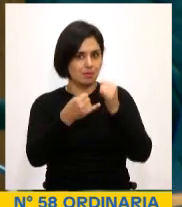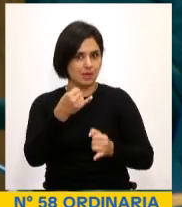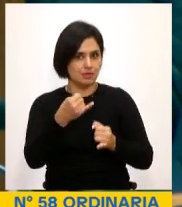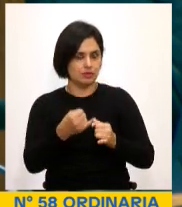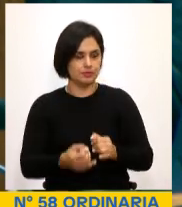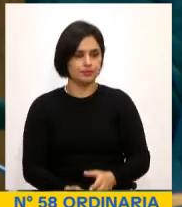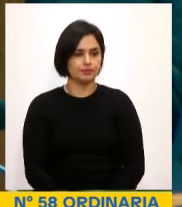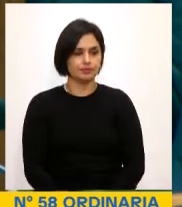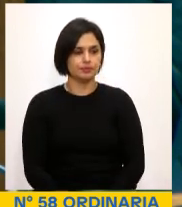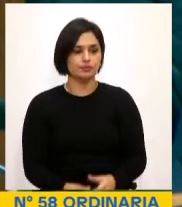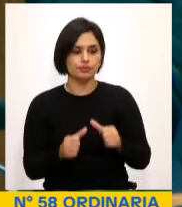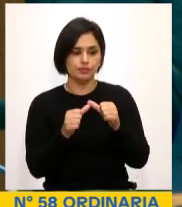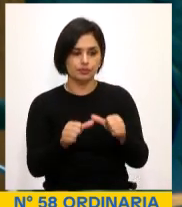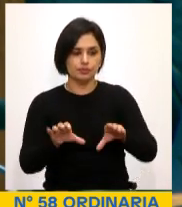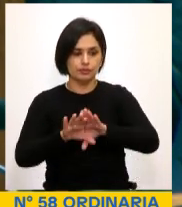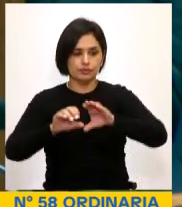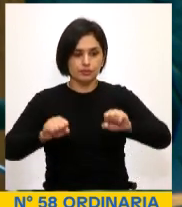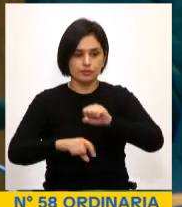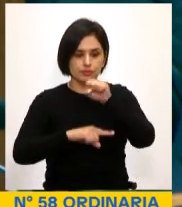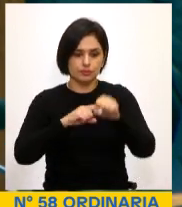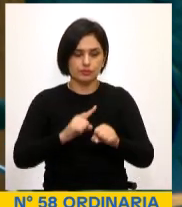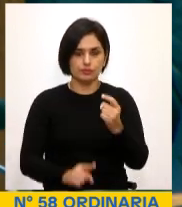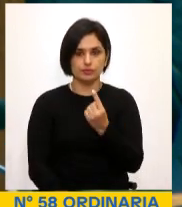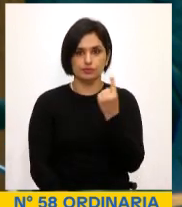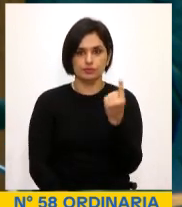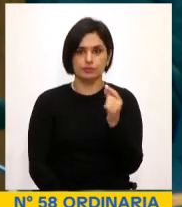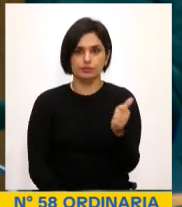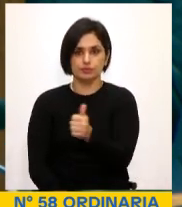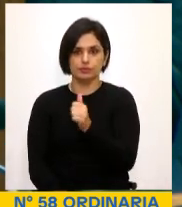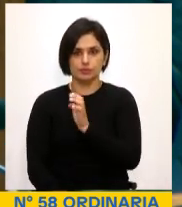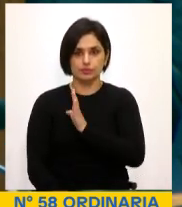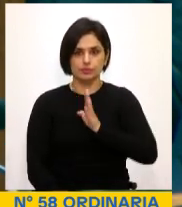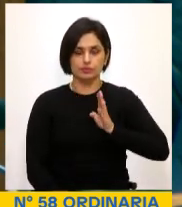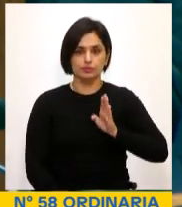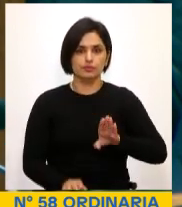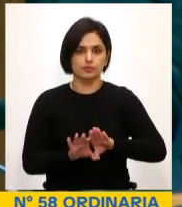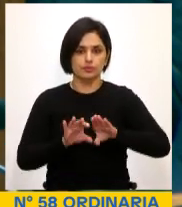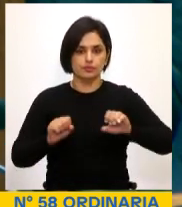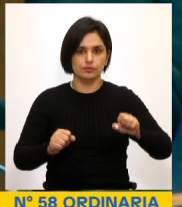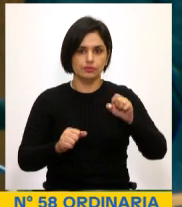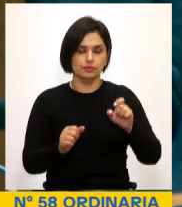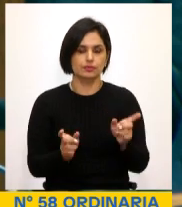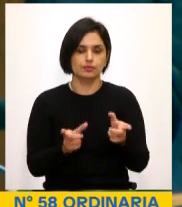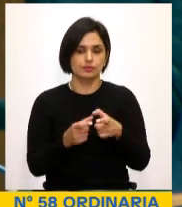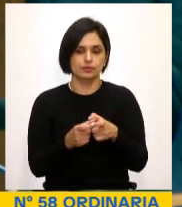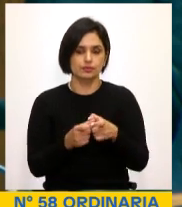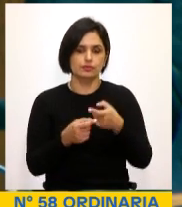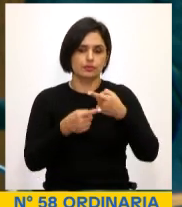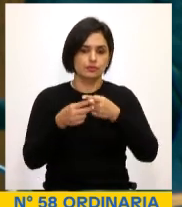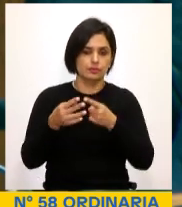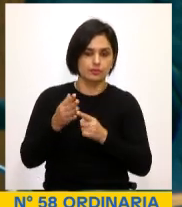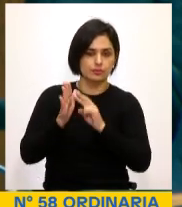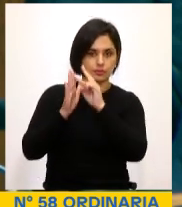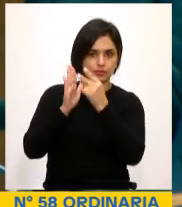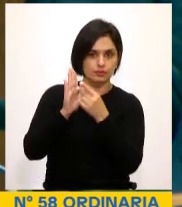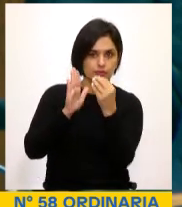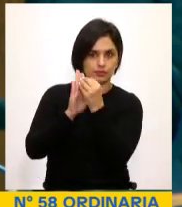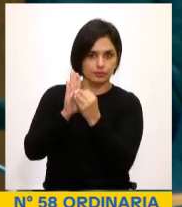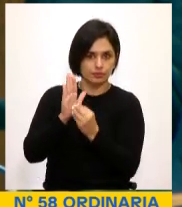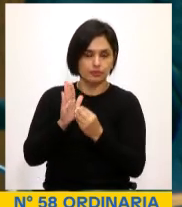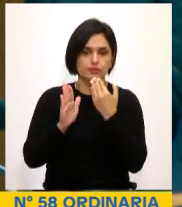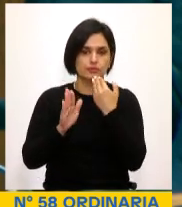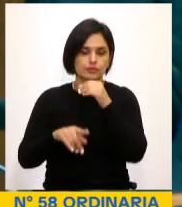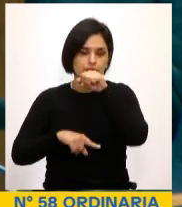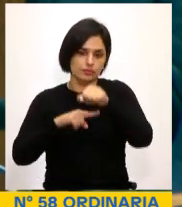en los acuerdos el proyecto fue aprobado en general por la unanimidad de los miembros presentes de la comisión y las diversas enmiendas introducidas fueron